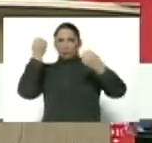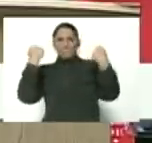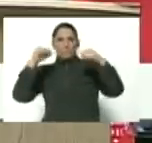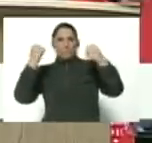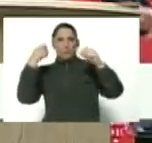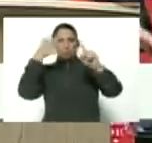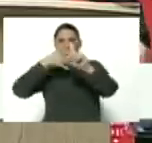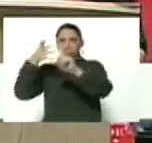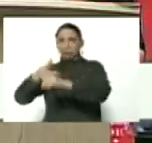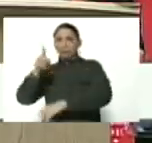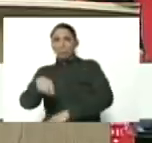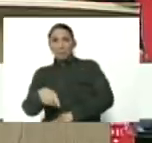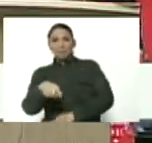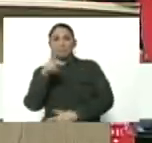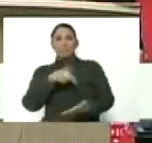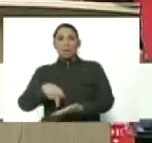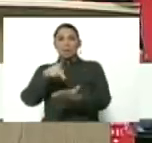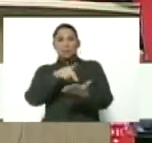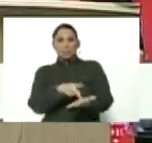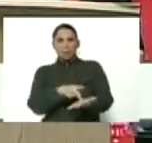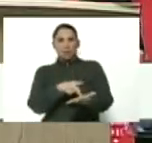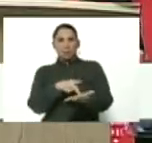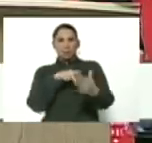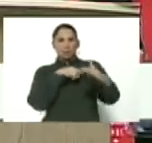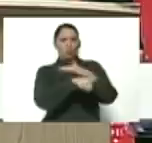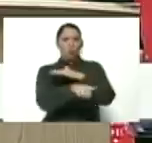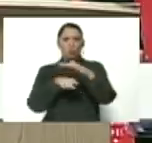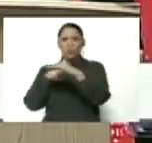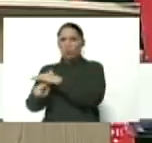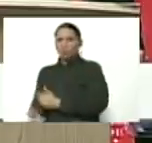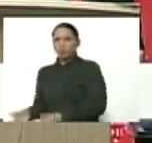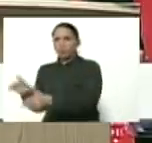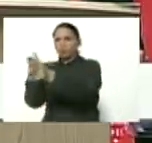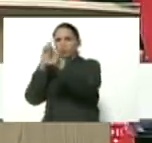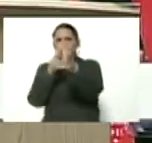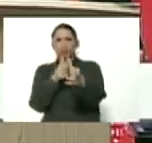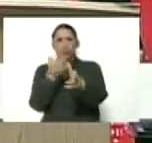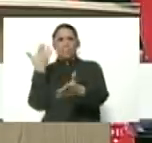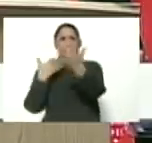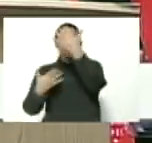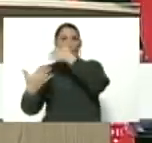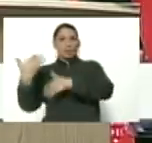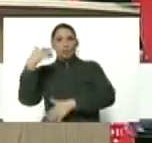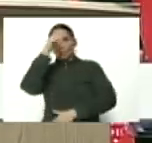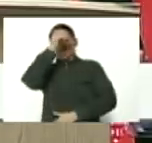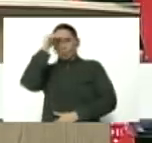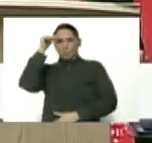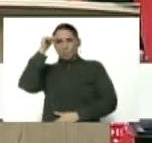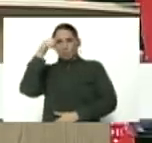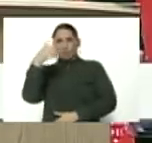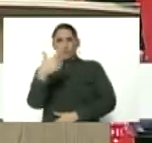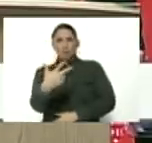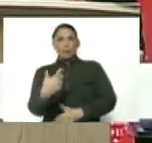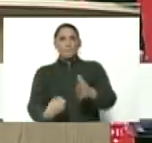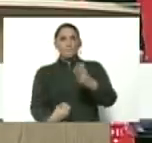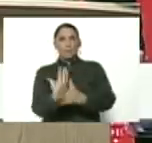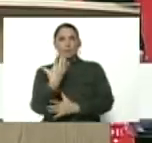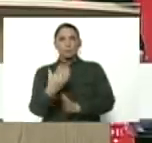además participaron en la incursión armada el pasado domingo 3 de